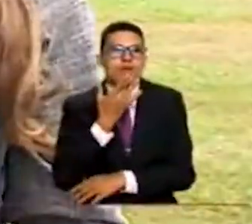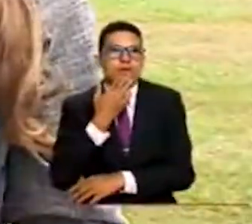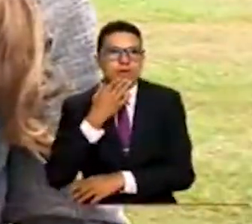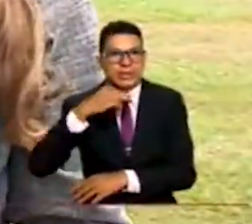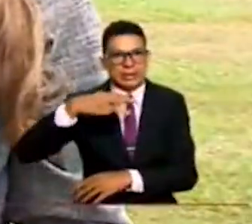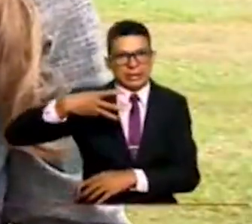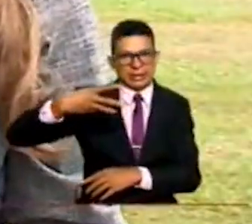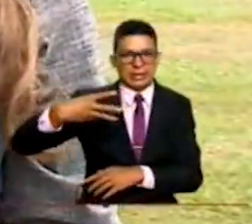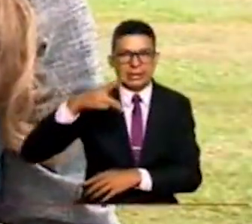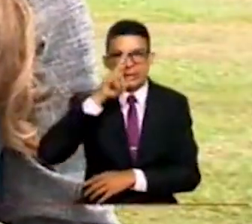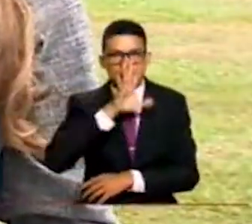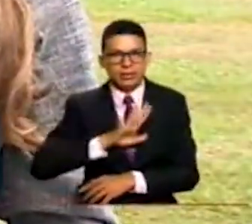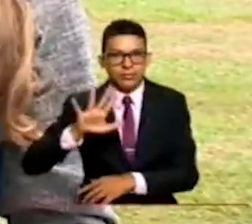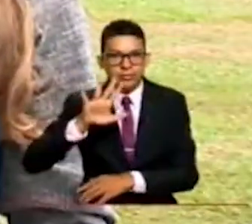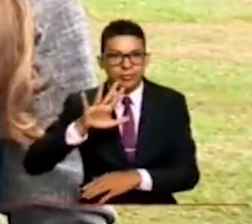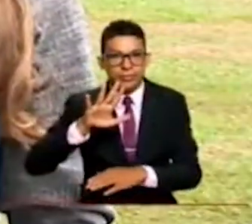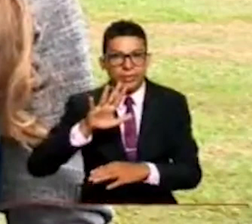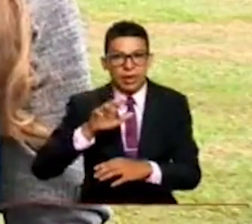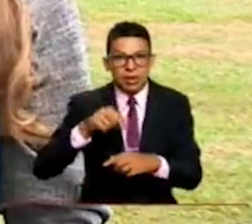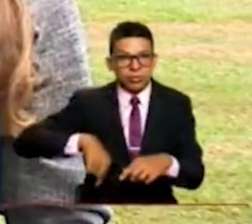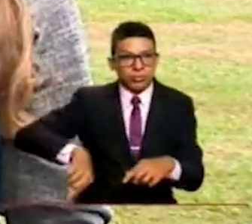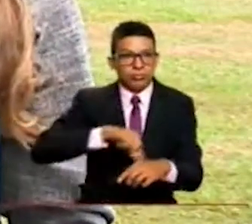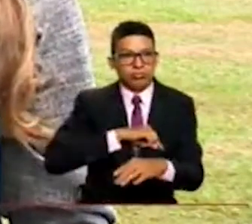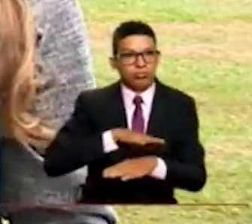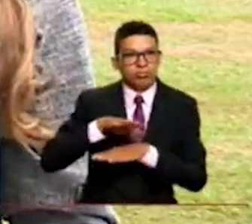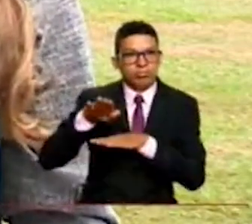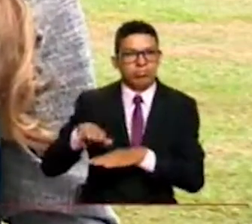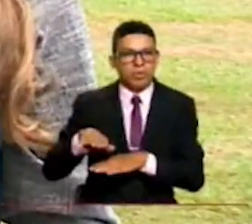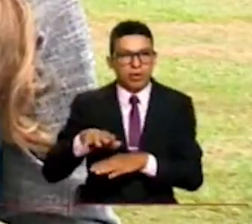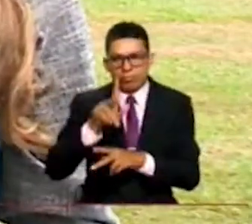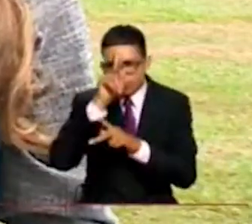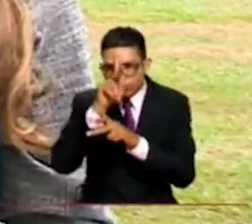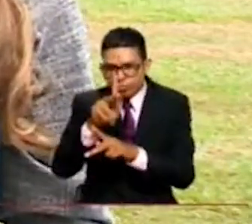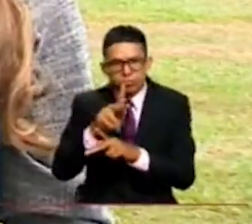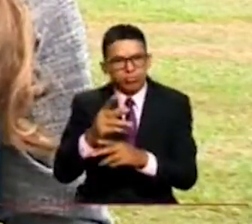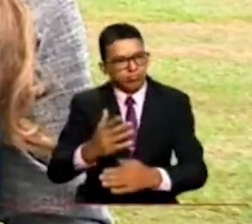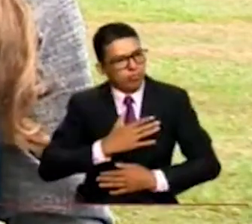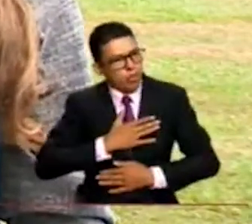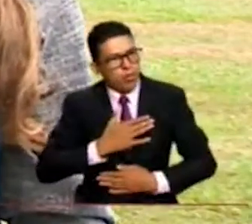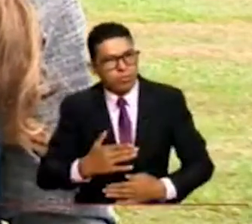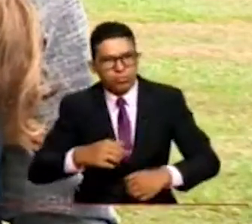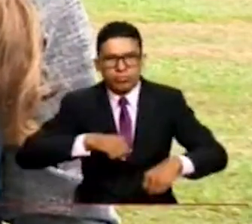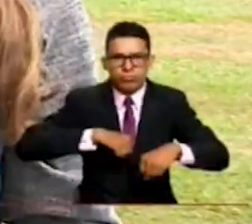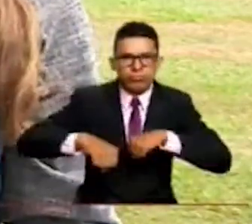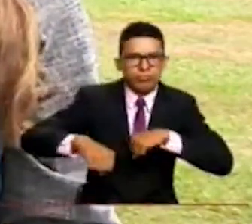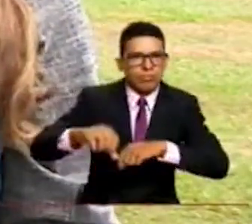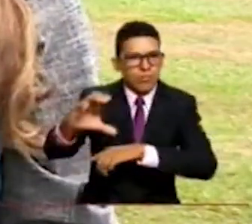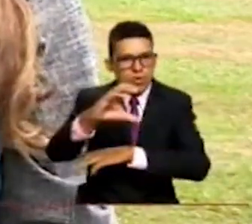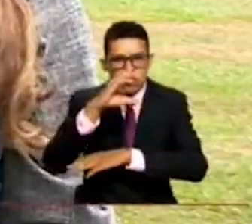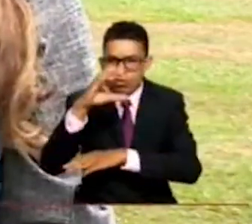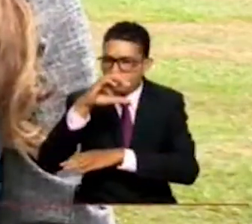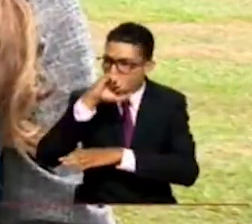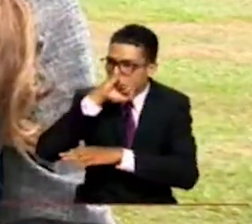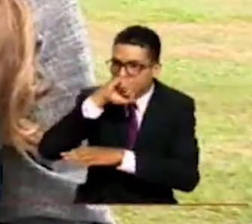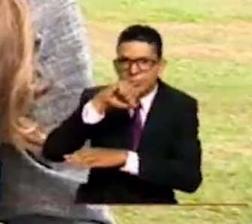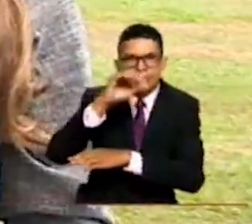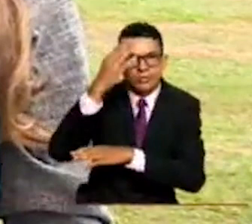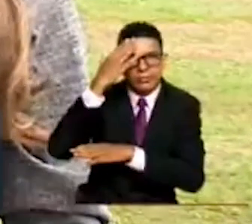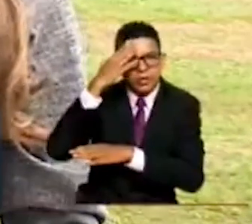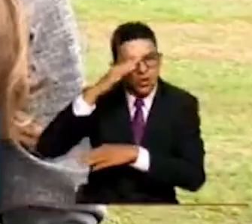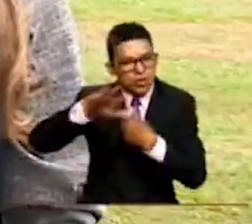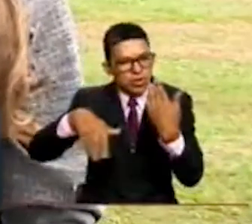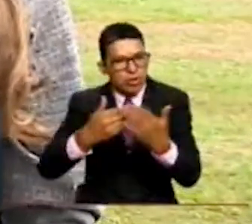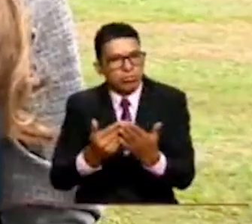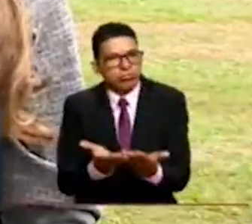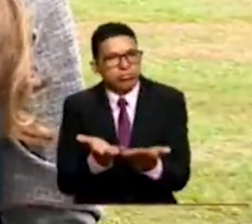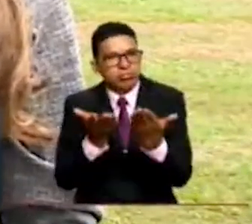Representar esta institución realmente es el honor de servir a la patria, de brindar todo porque la ciudadanía,